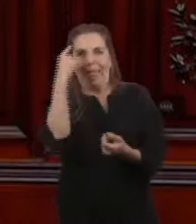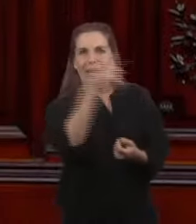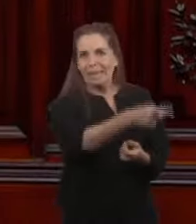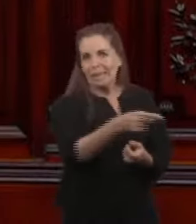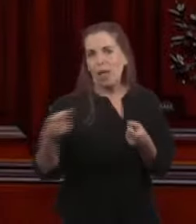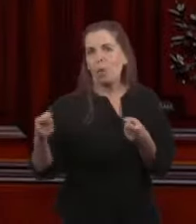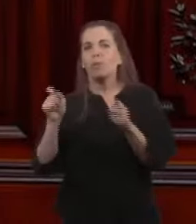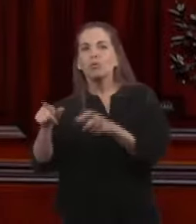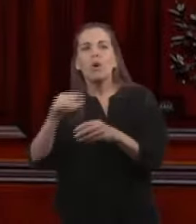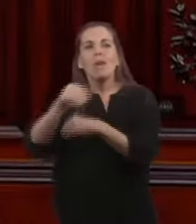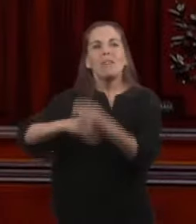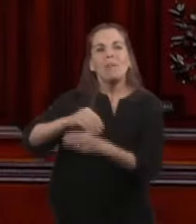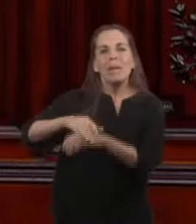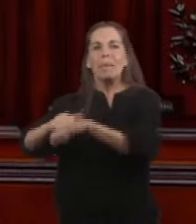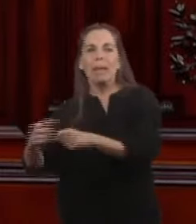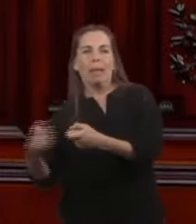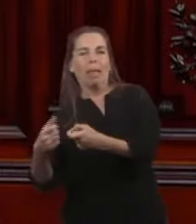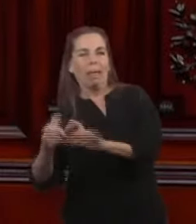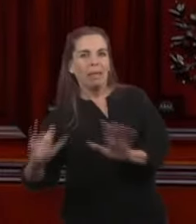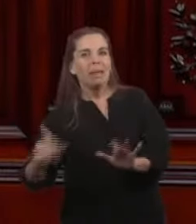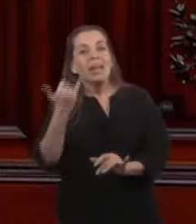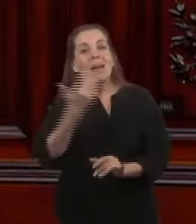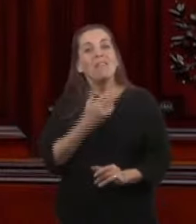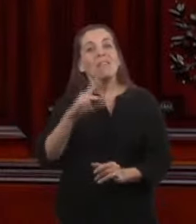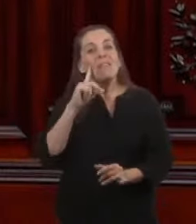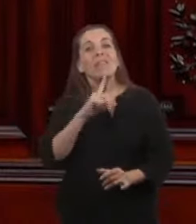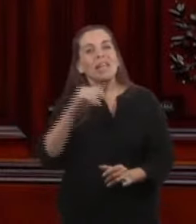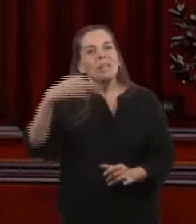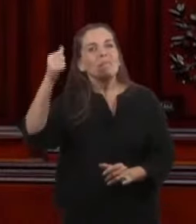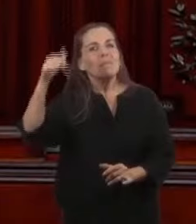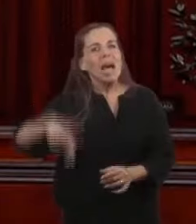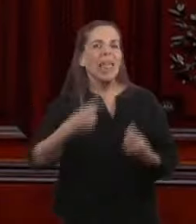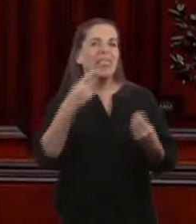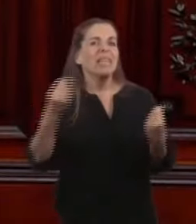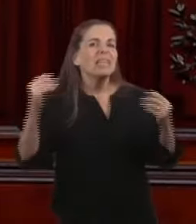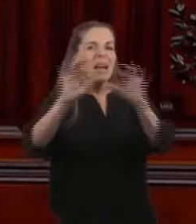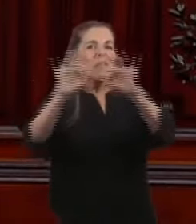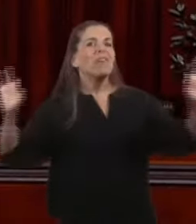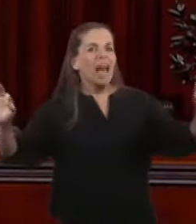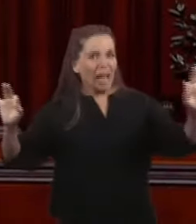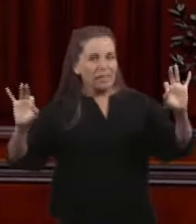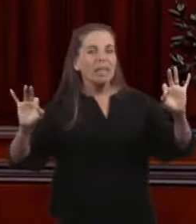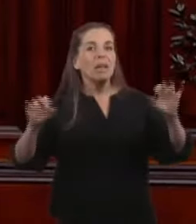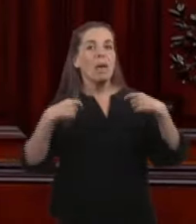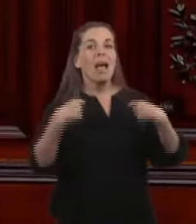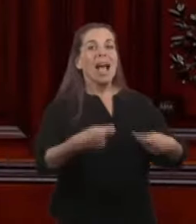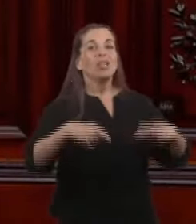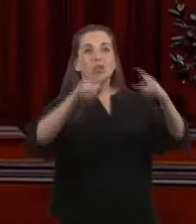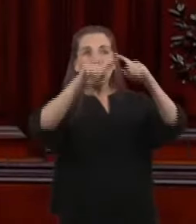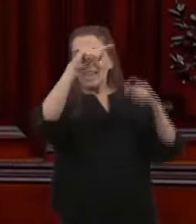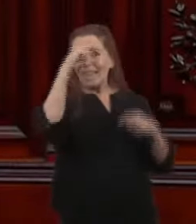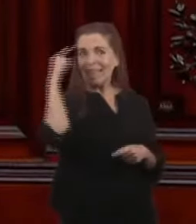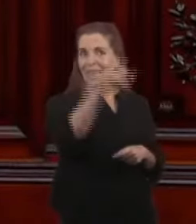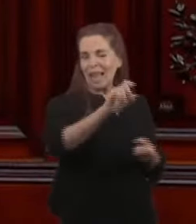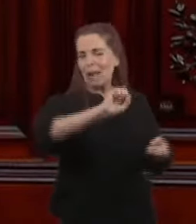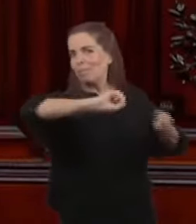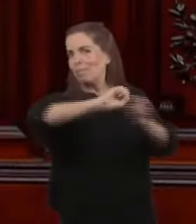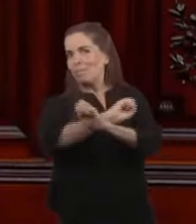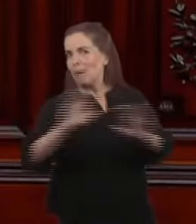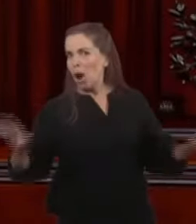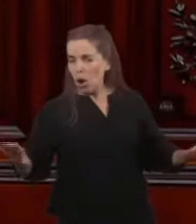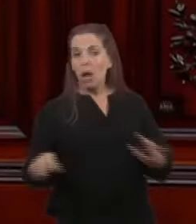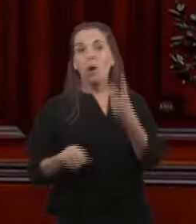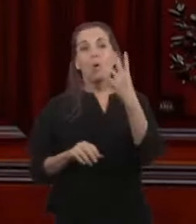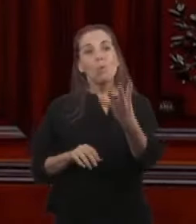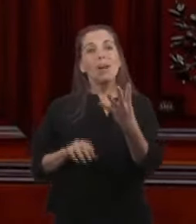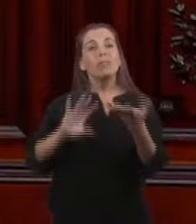amigos Ja friedman decía que no hay peor forma de gastar que el gasto Estatal porque hay cuatro maneras de gastar